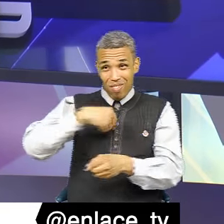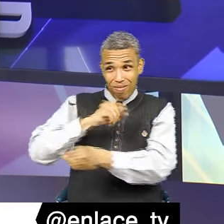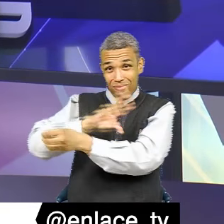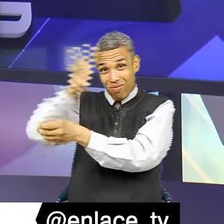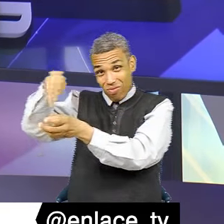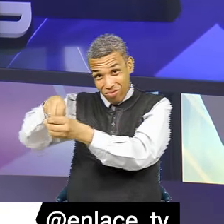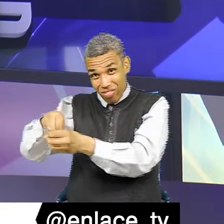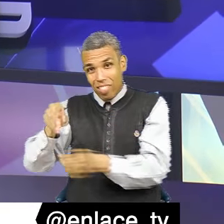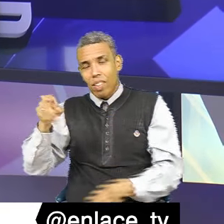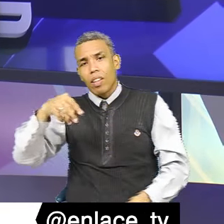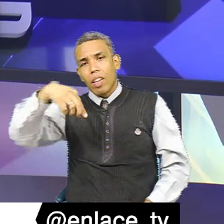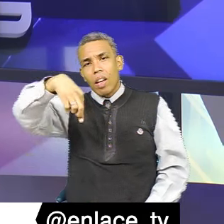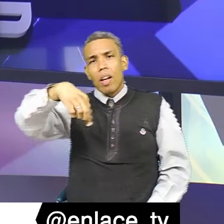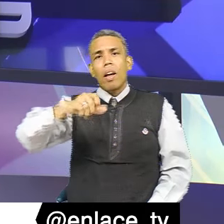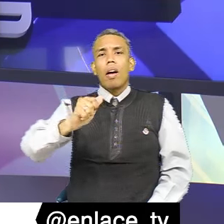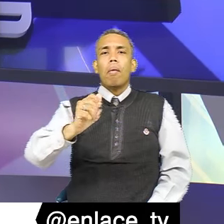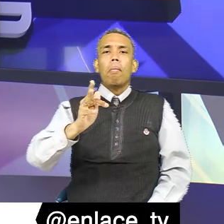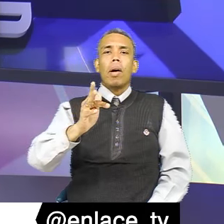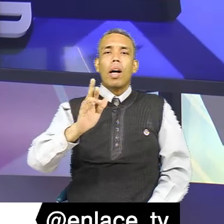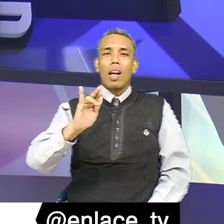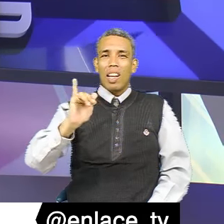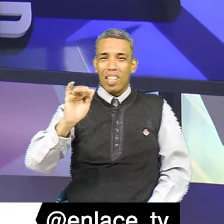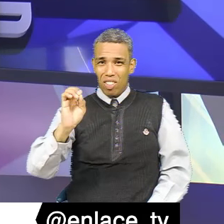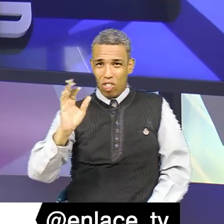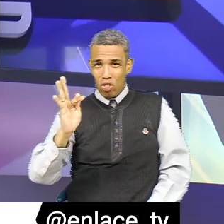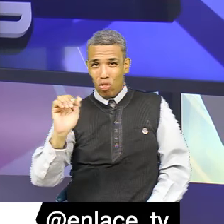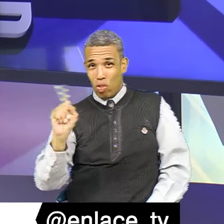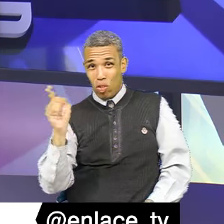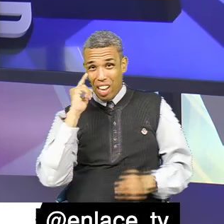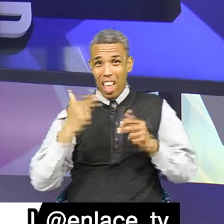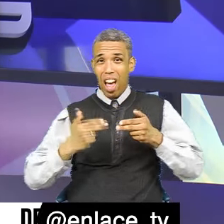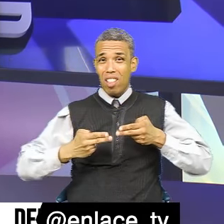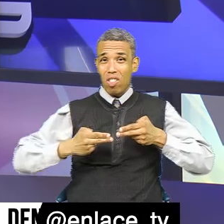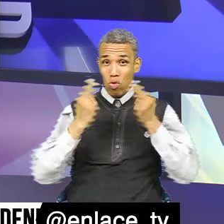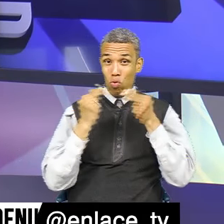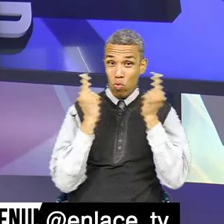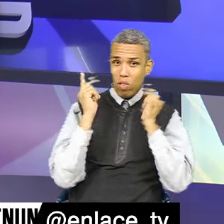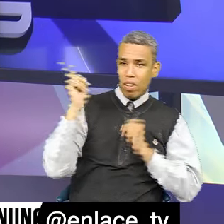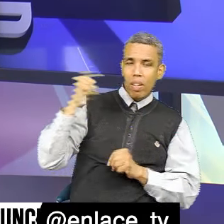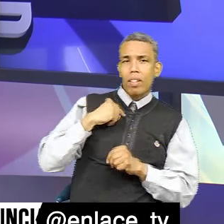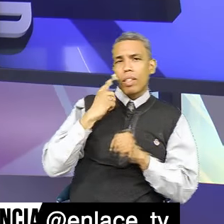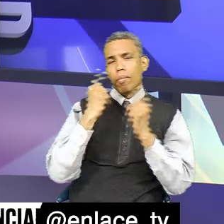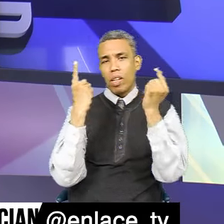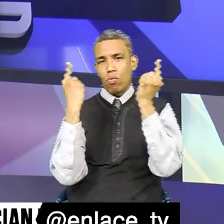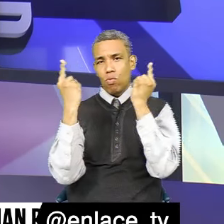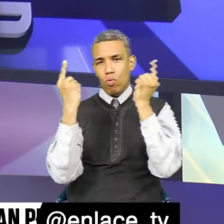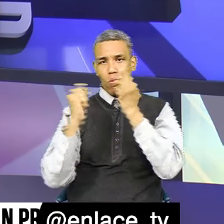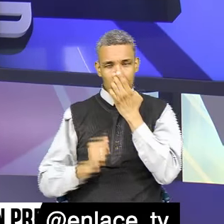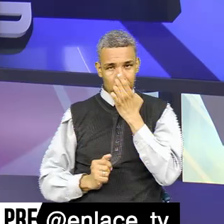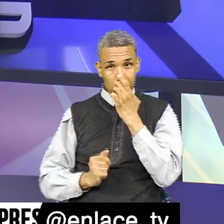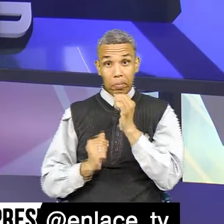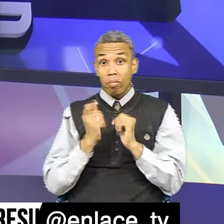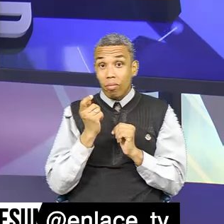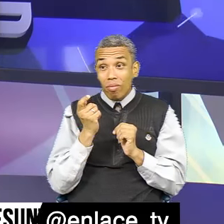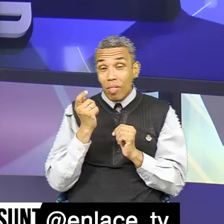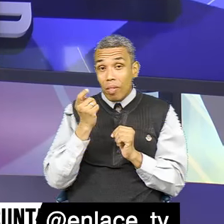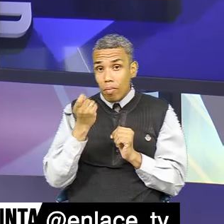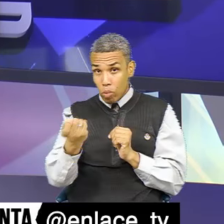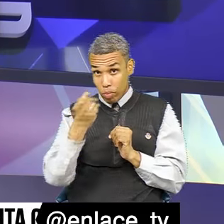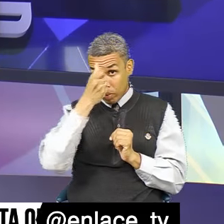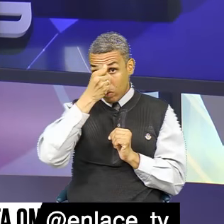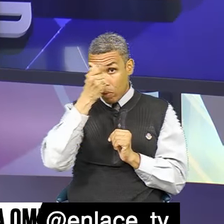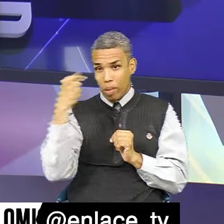Eliezer Quiñones fue el encargado de abrir el marcador y el boyacense Mauricio Gómez determinó la paridad. Este domingo la Máquina Amarilla